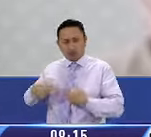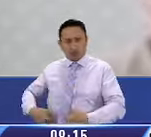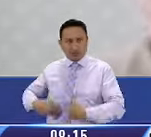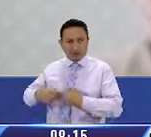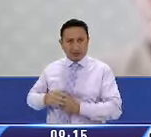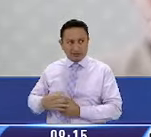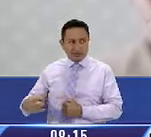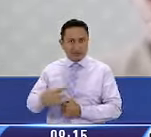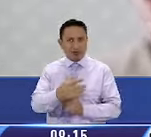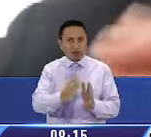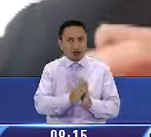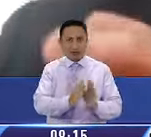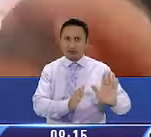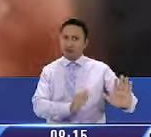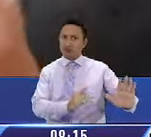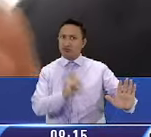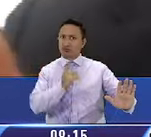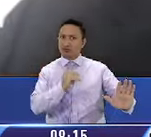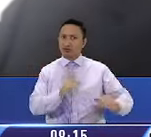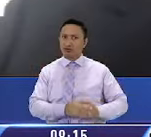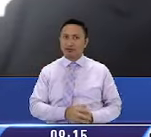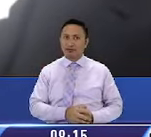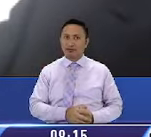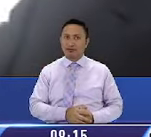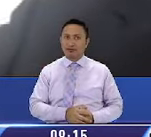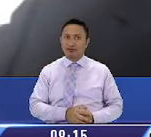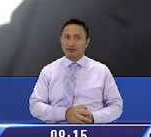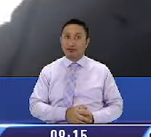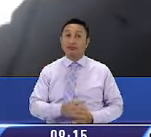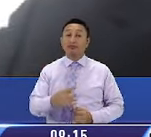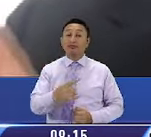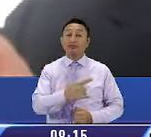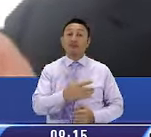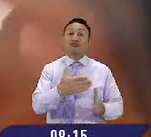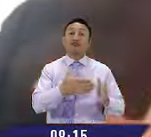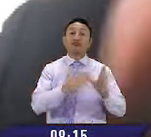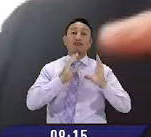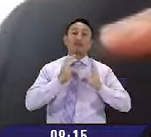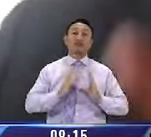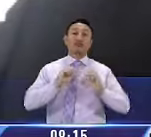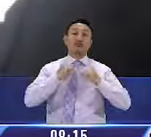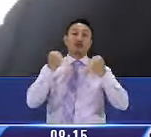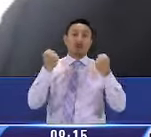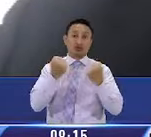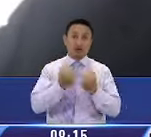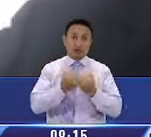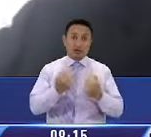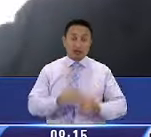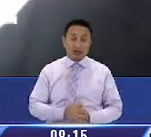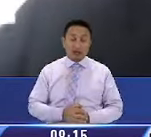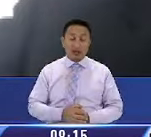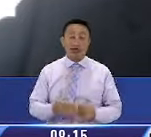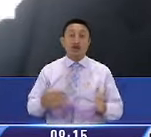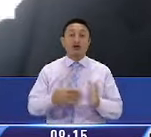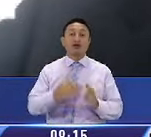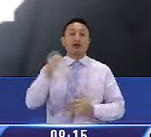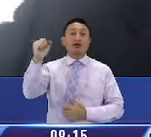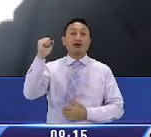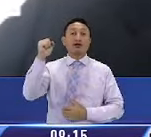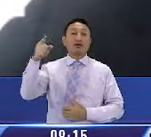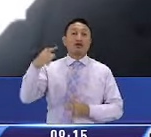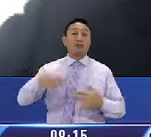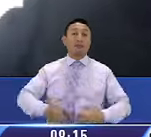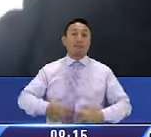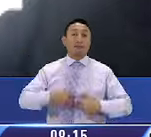rechazan este pedido. Esta anticonducta social se contrapone a un derecho llamado derecho a la